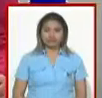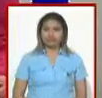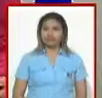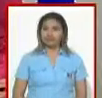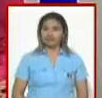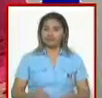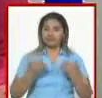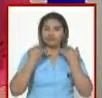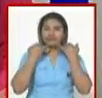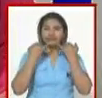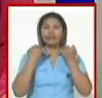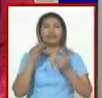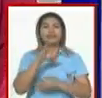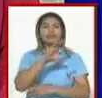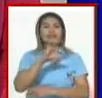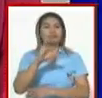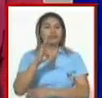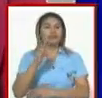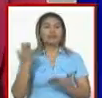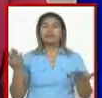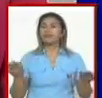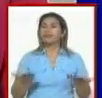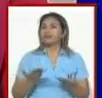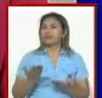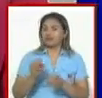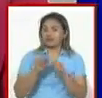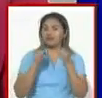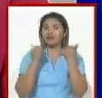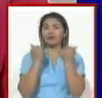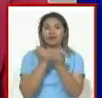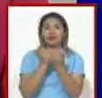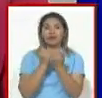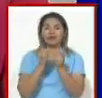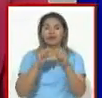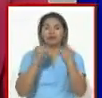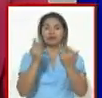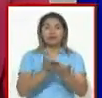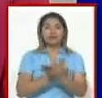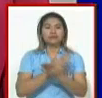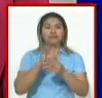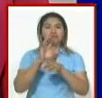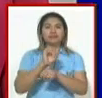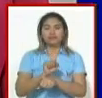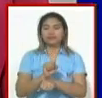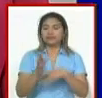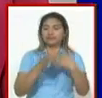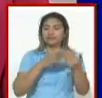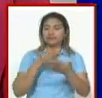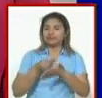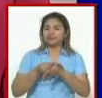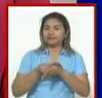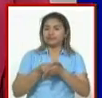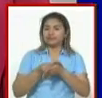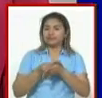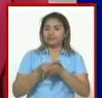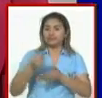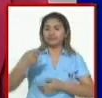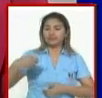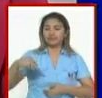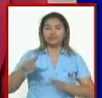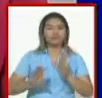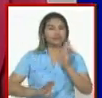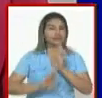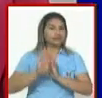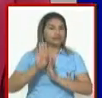nos vamos con la información hasta cochabamba donde la asociación de grupos folclóricos aseguran que pese a la crisis municipal en quillacollo